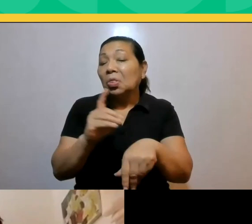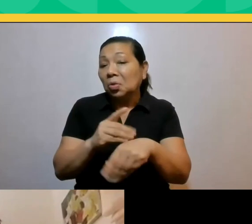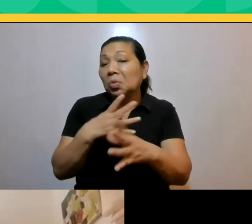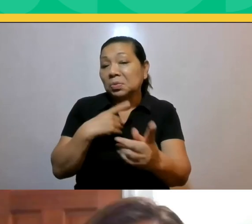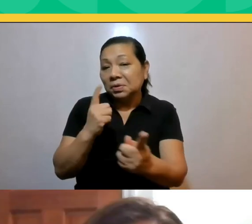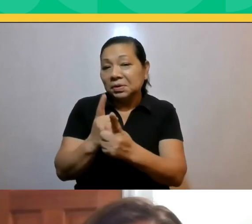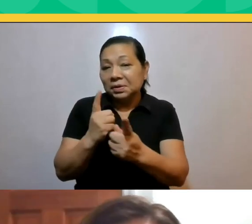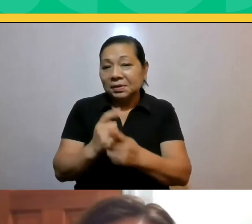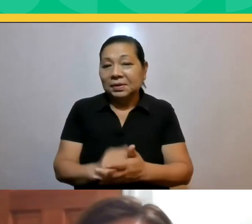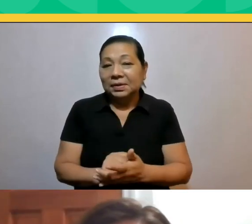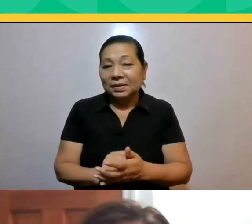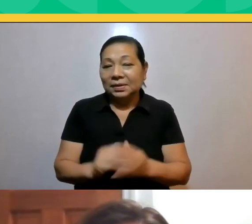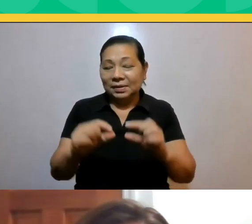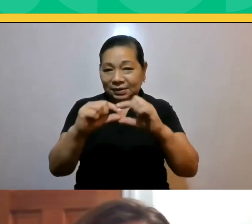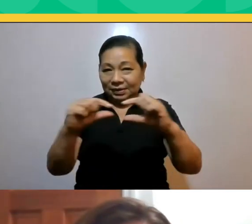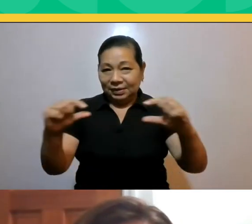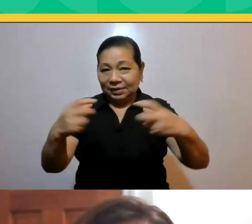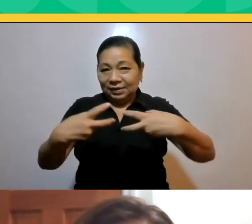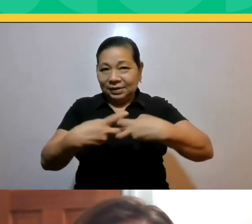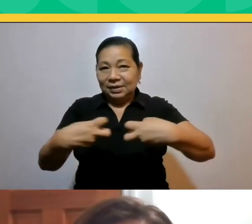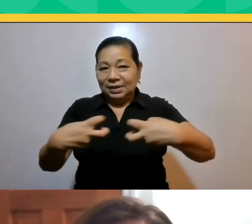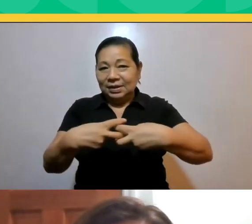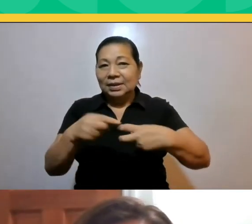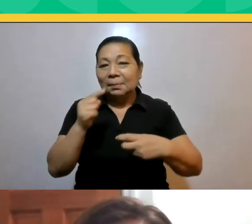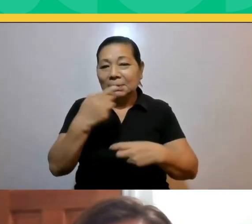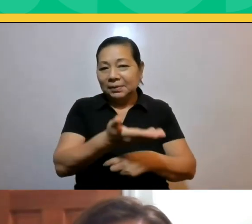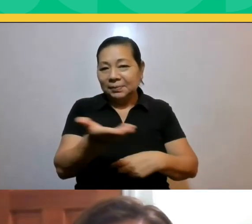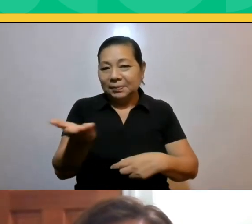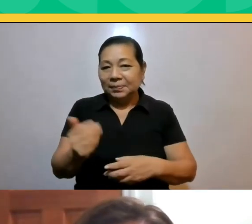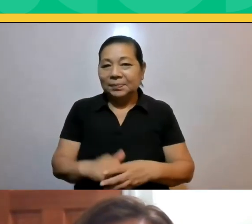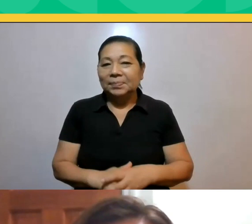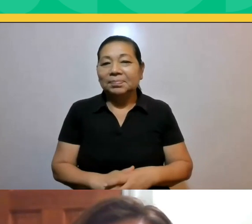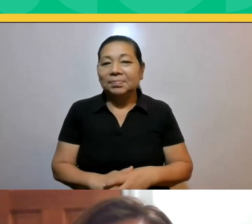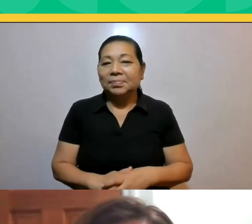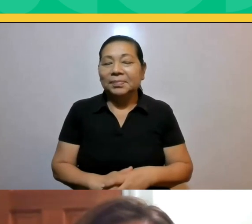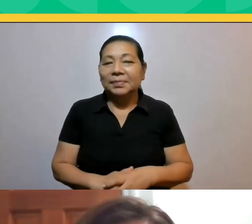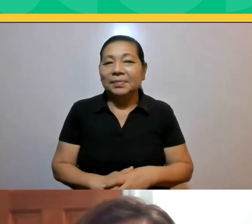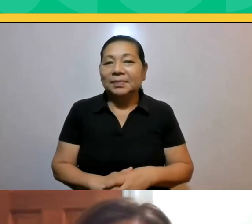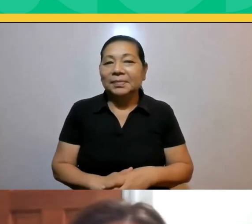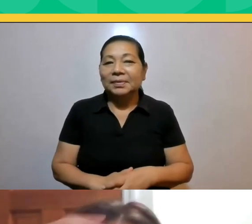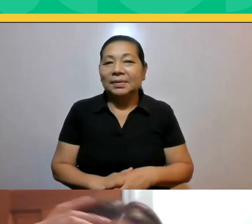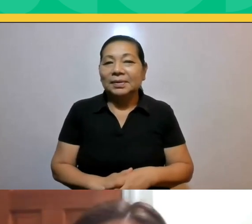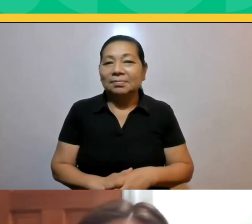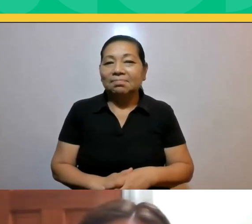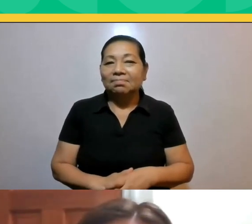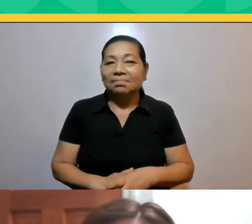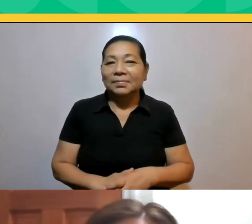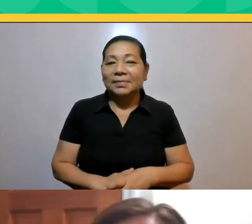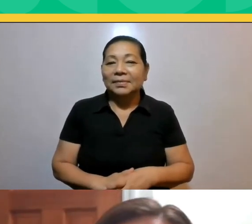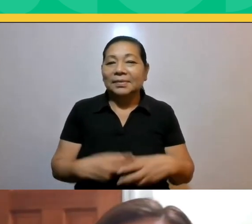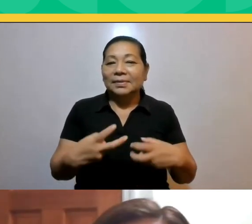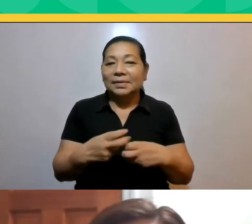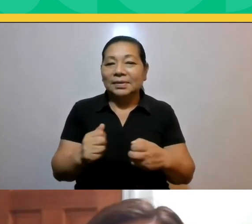está puesto en el chat para todos. Ok, ok. Este, muy bien. El correo